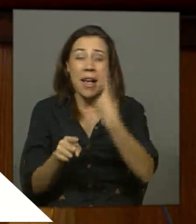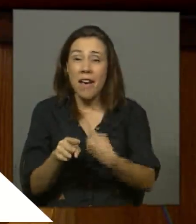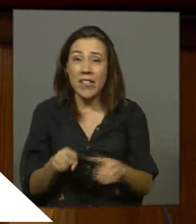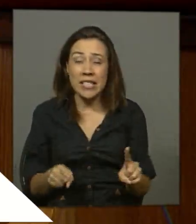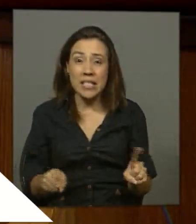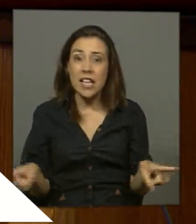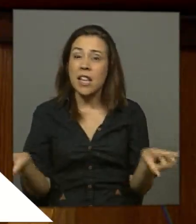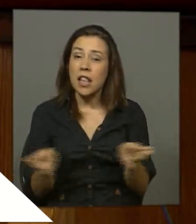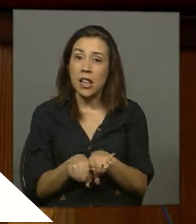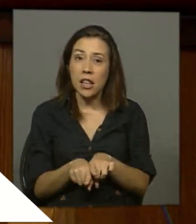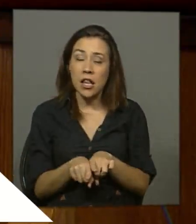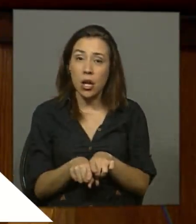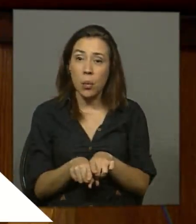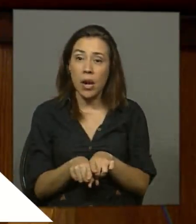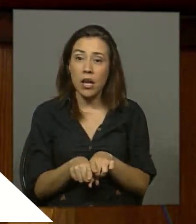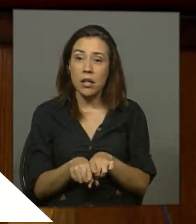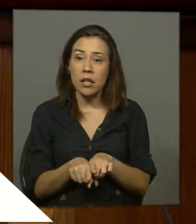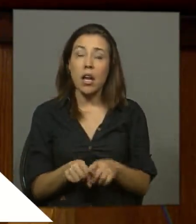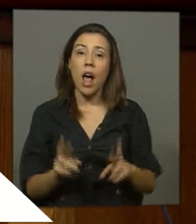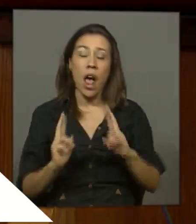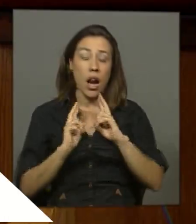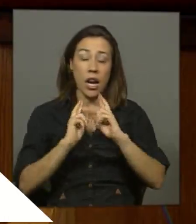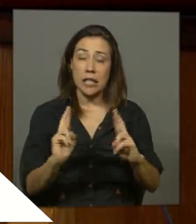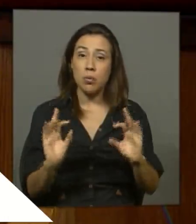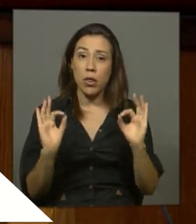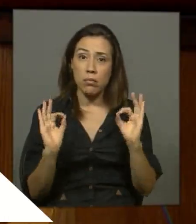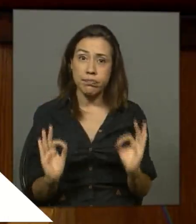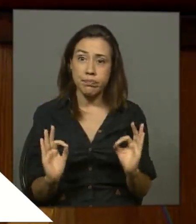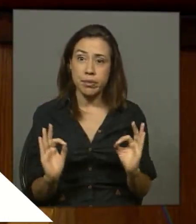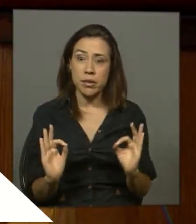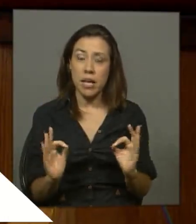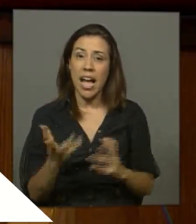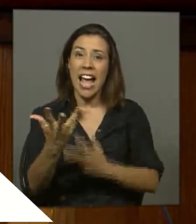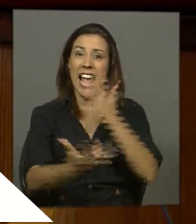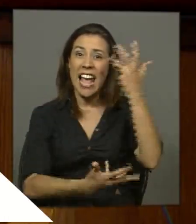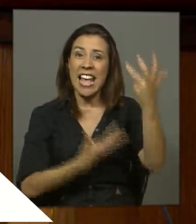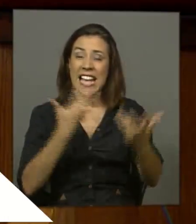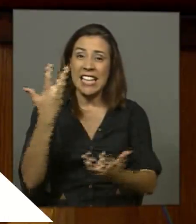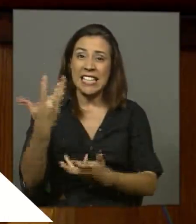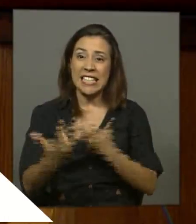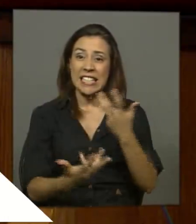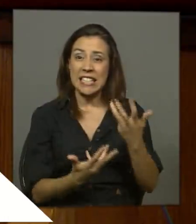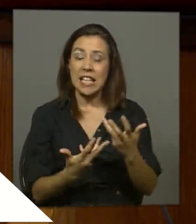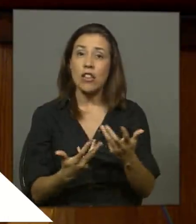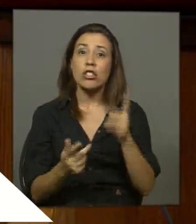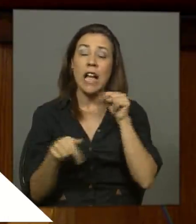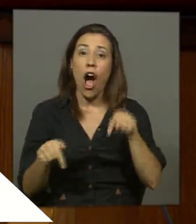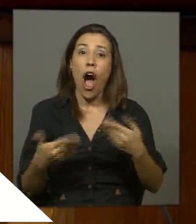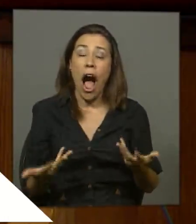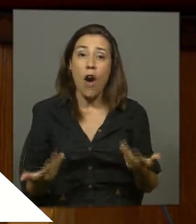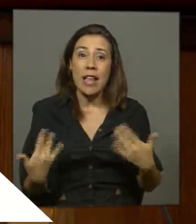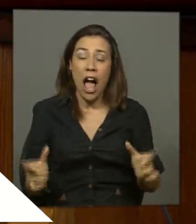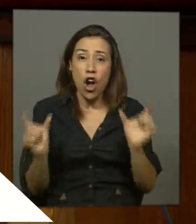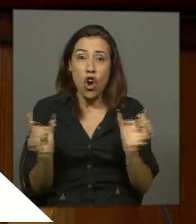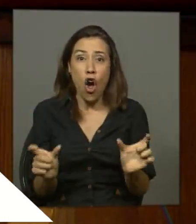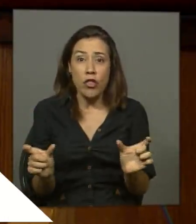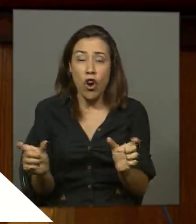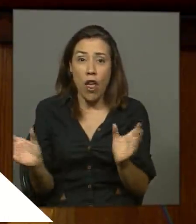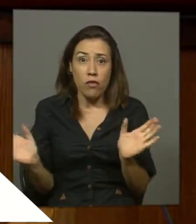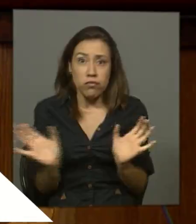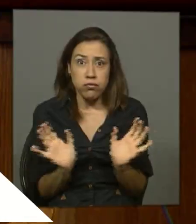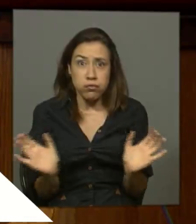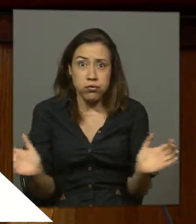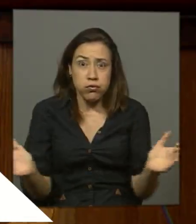así aún así se ha respondido los incendios están siendo controlados para poder